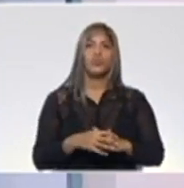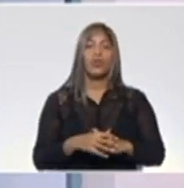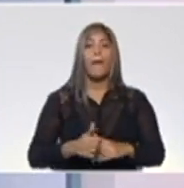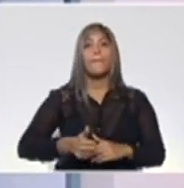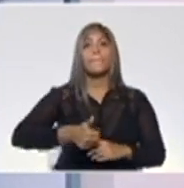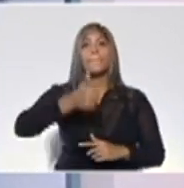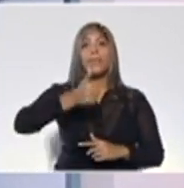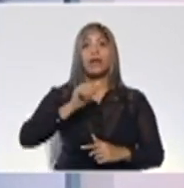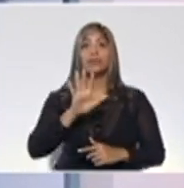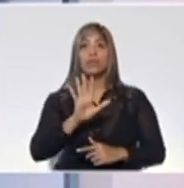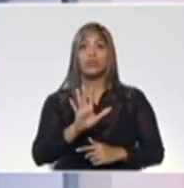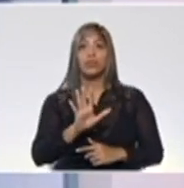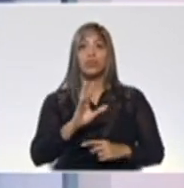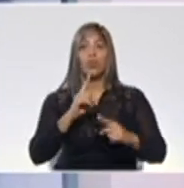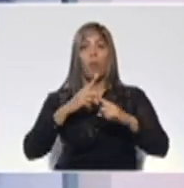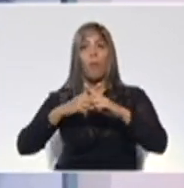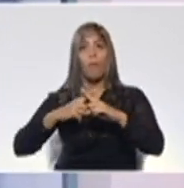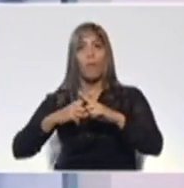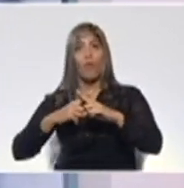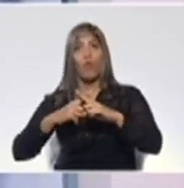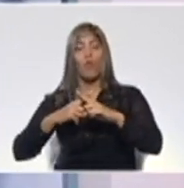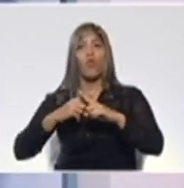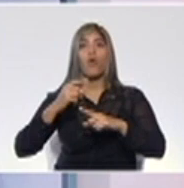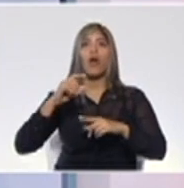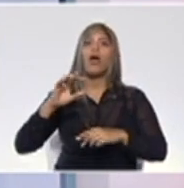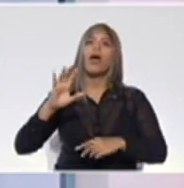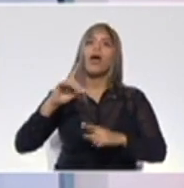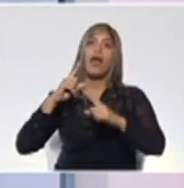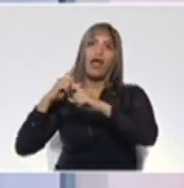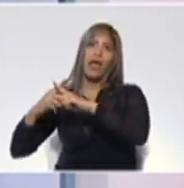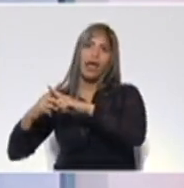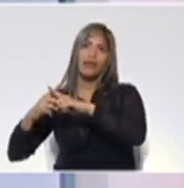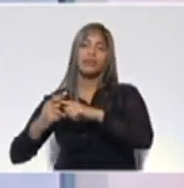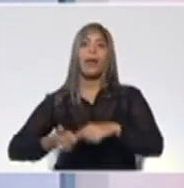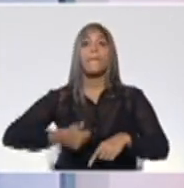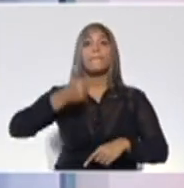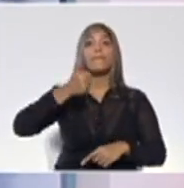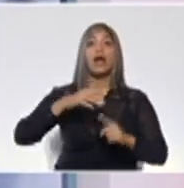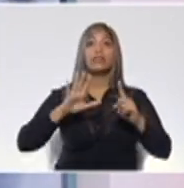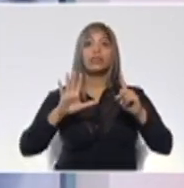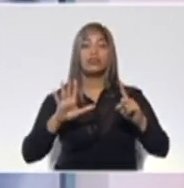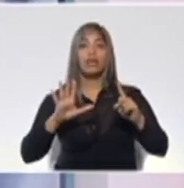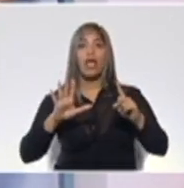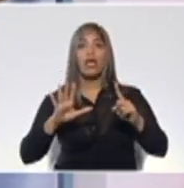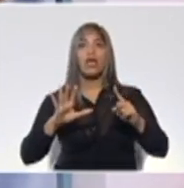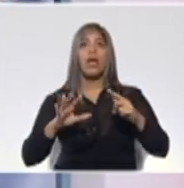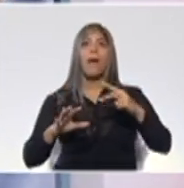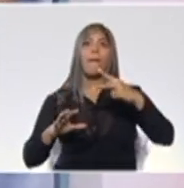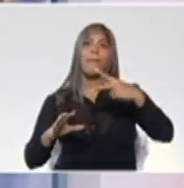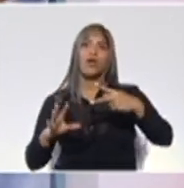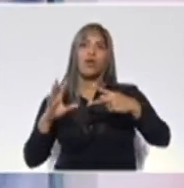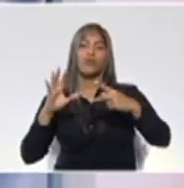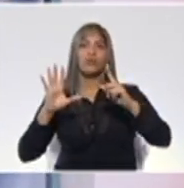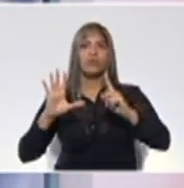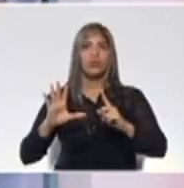más 5 por x más 6 menor que 0.